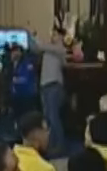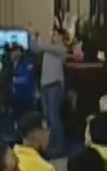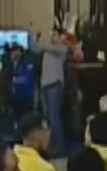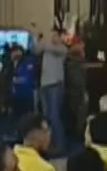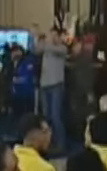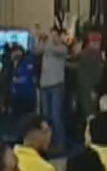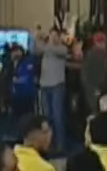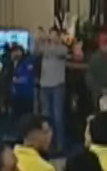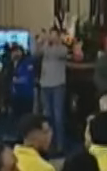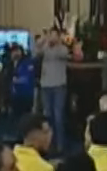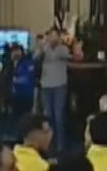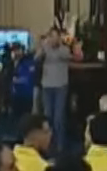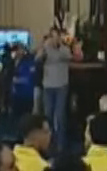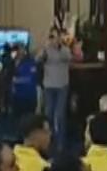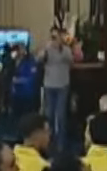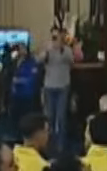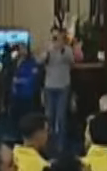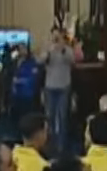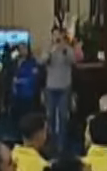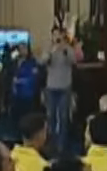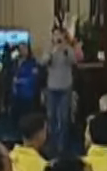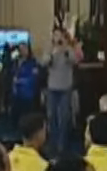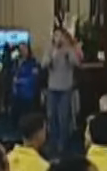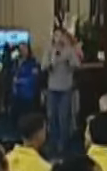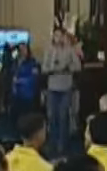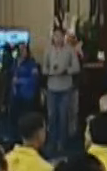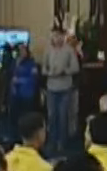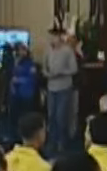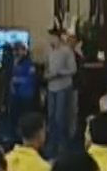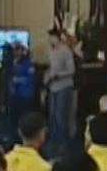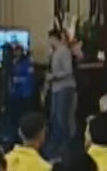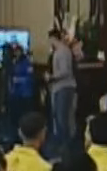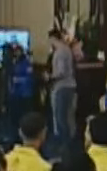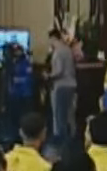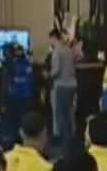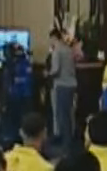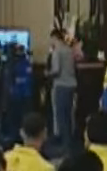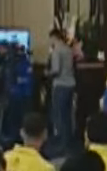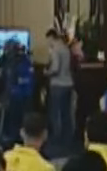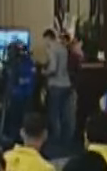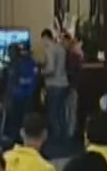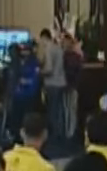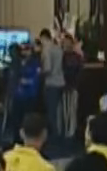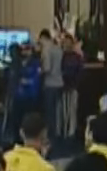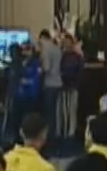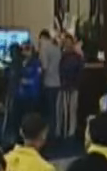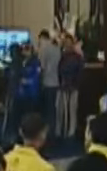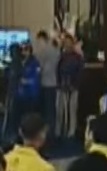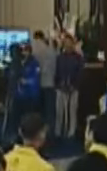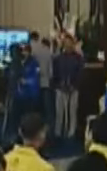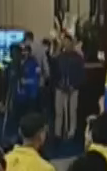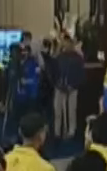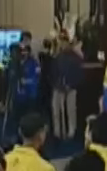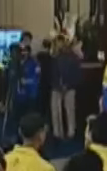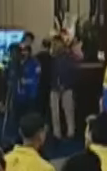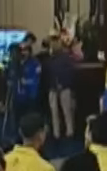presidente constitucional de la República Bolivariana de Venezuela, Nicolás Maduro Moros, quien ha dicho, este es uno de los